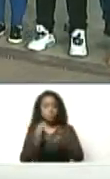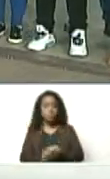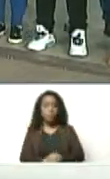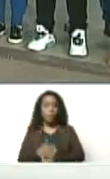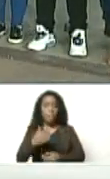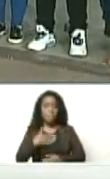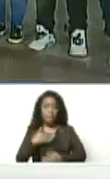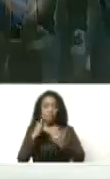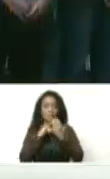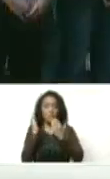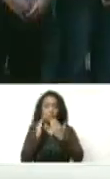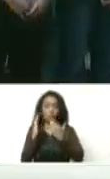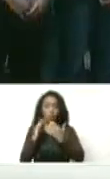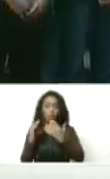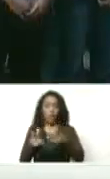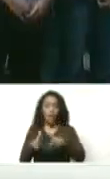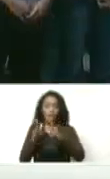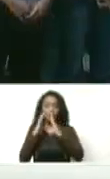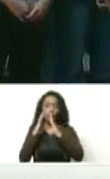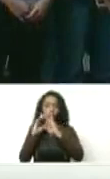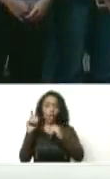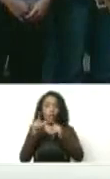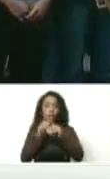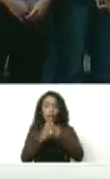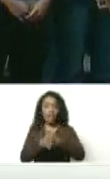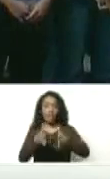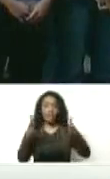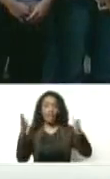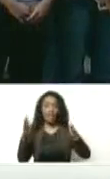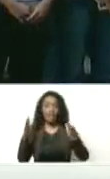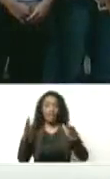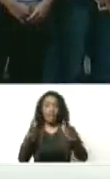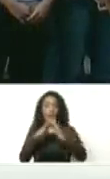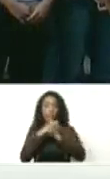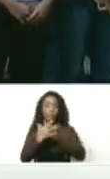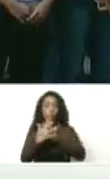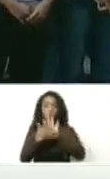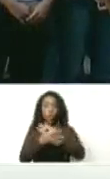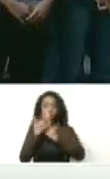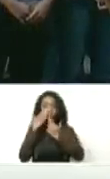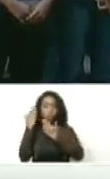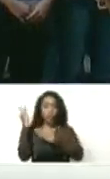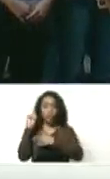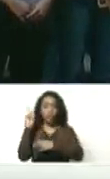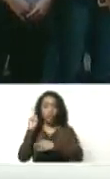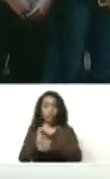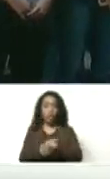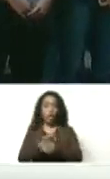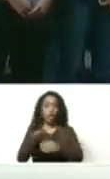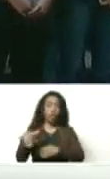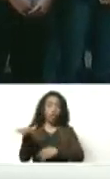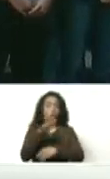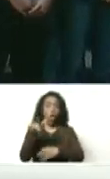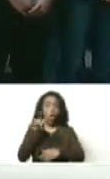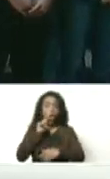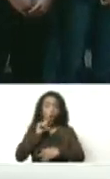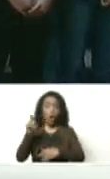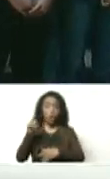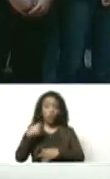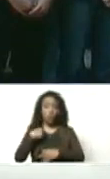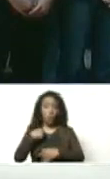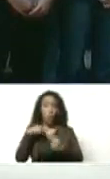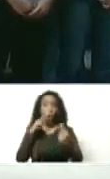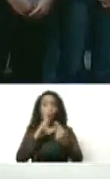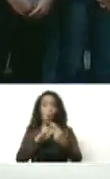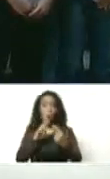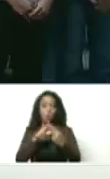Mis vecinos del bloque, el superbloque de Cerro Grande. Bueno, todo eso me lo conozco, bueno,